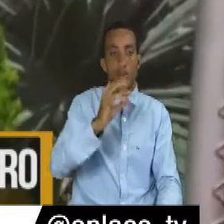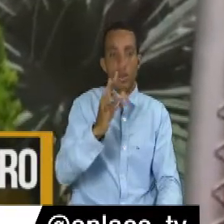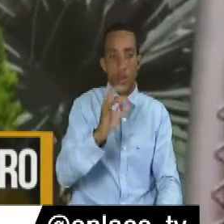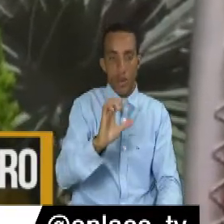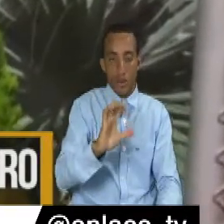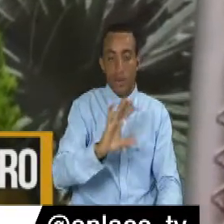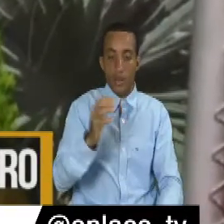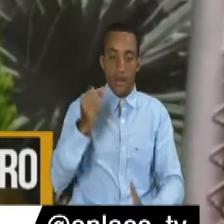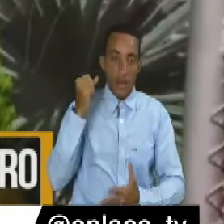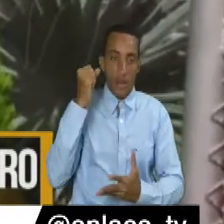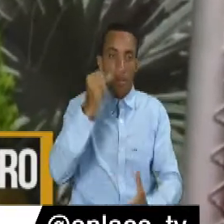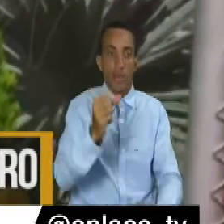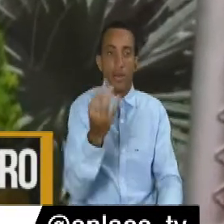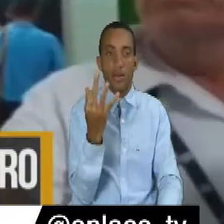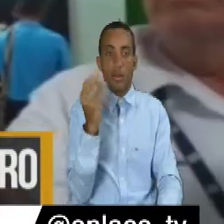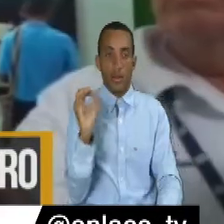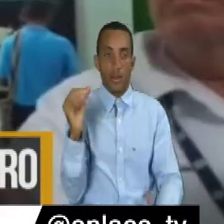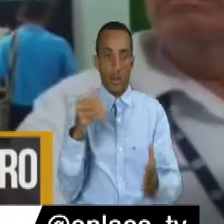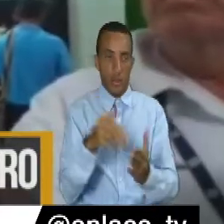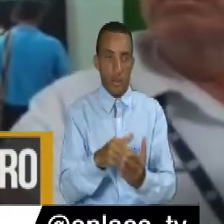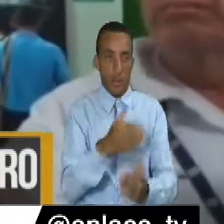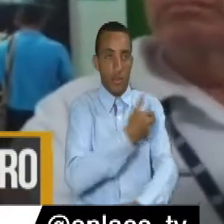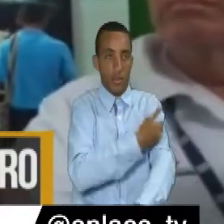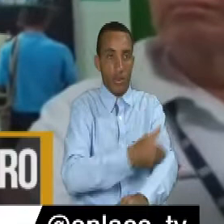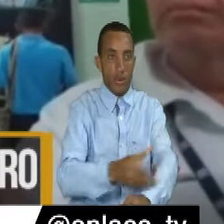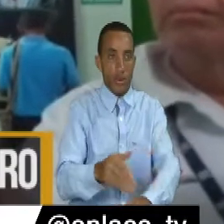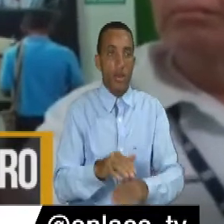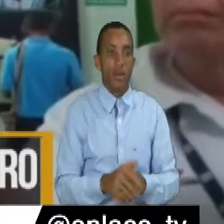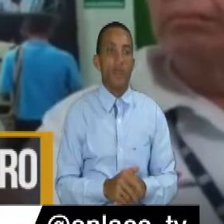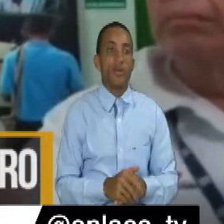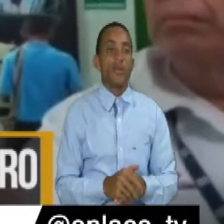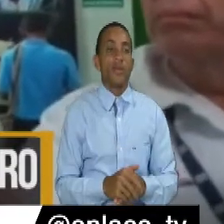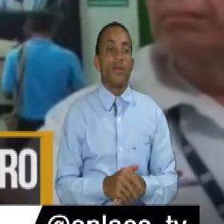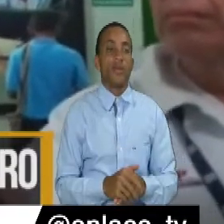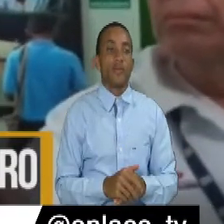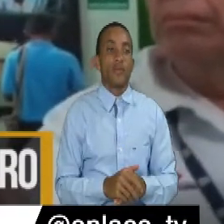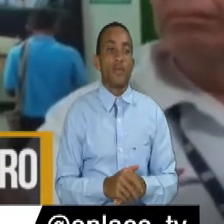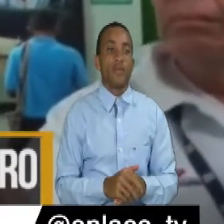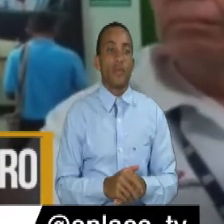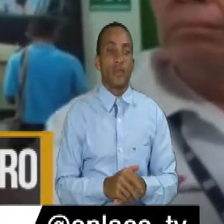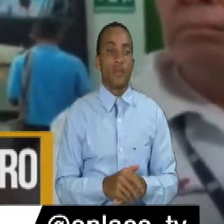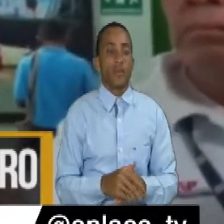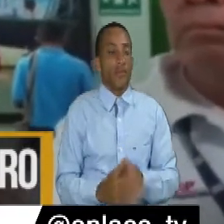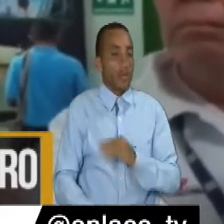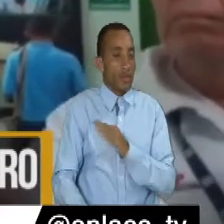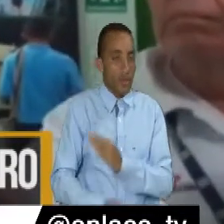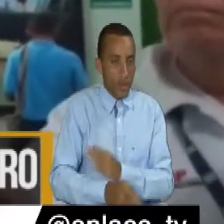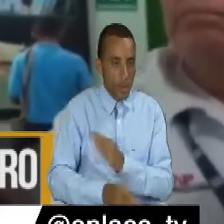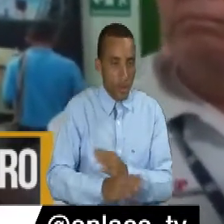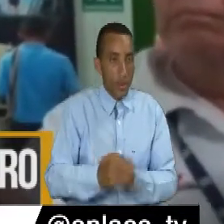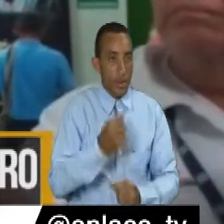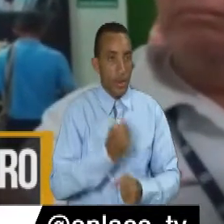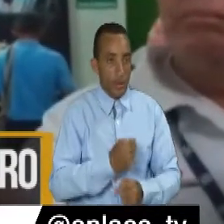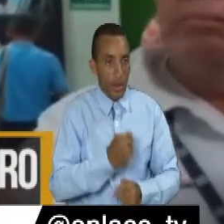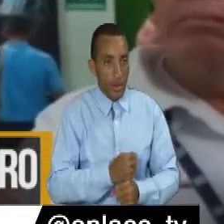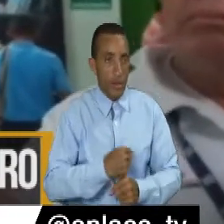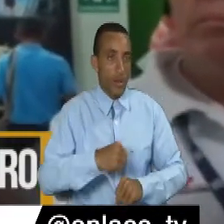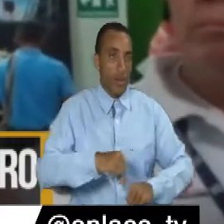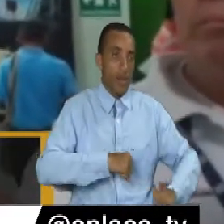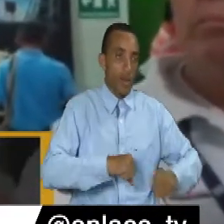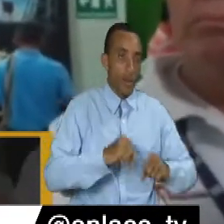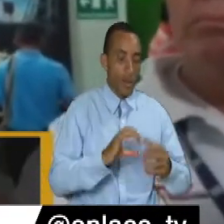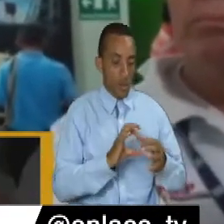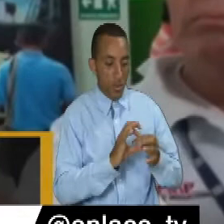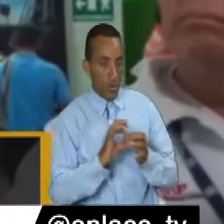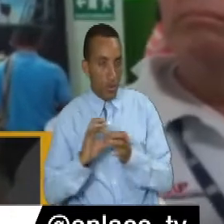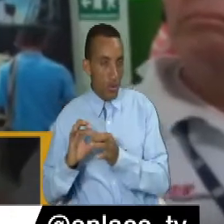invertirán 30 mil millones de pesos. Nuevamente estamos para seguir trabajando unidos